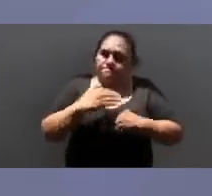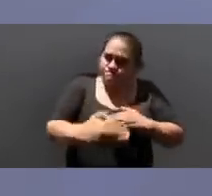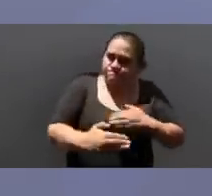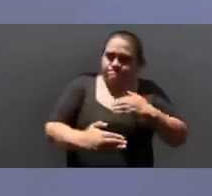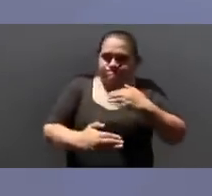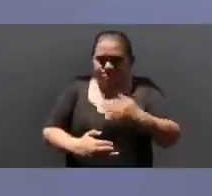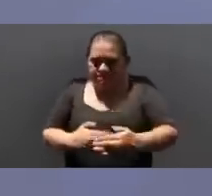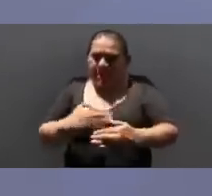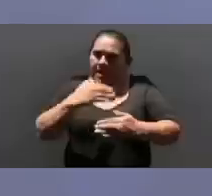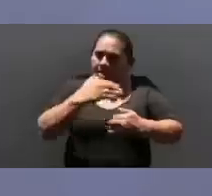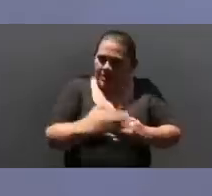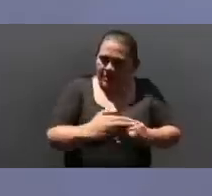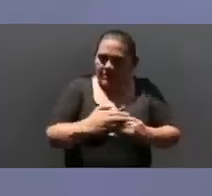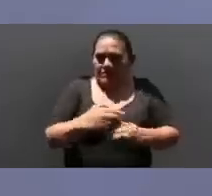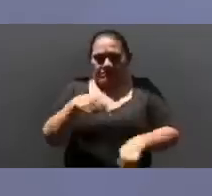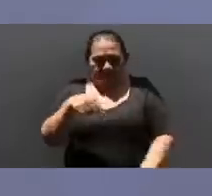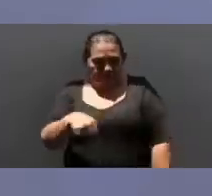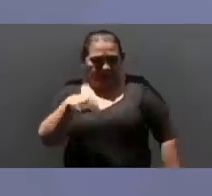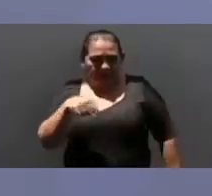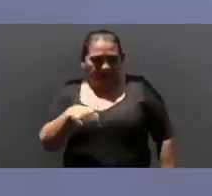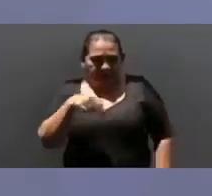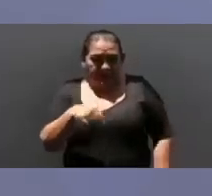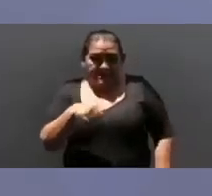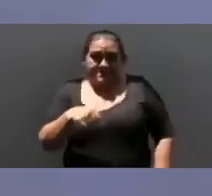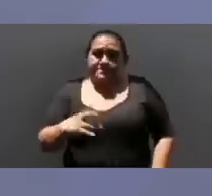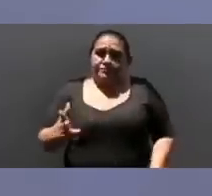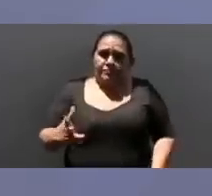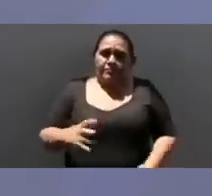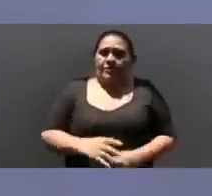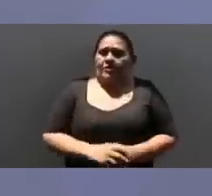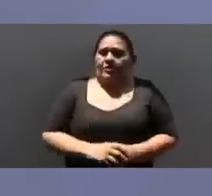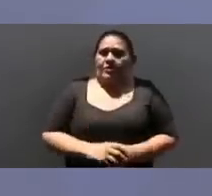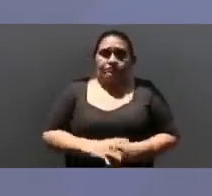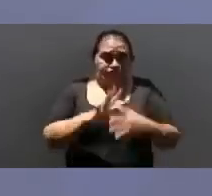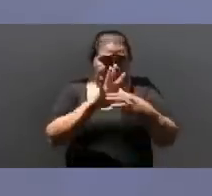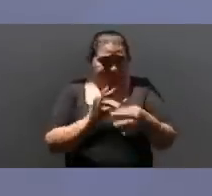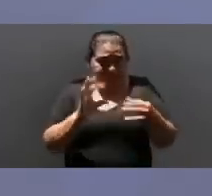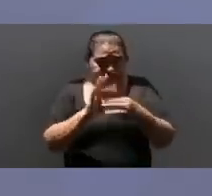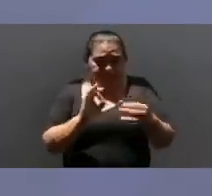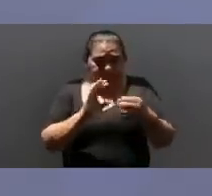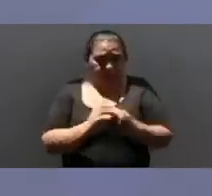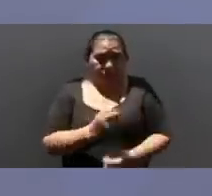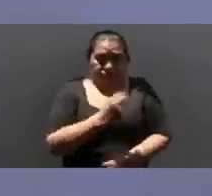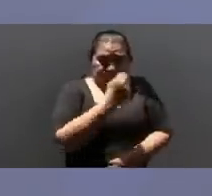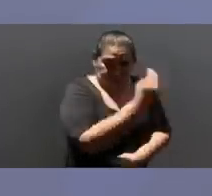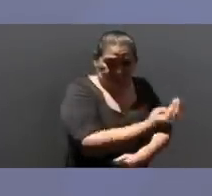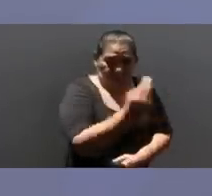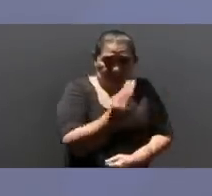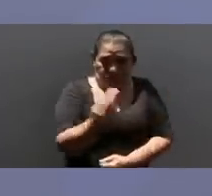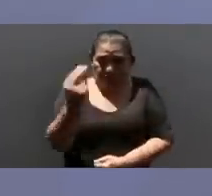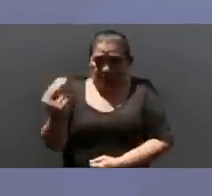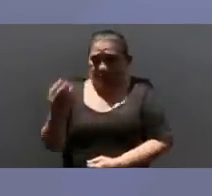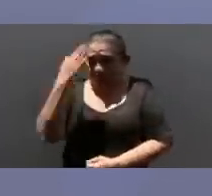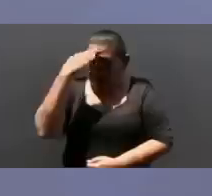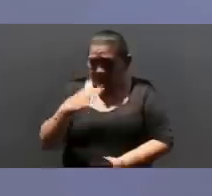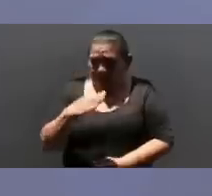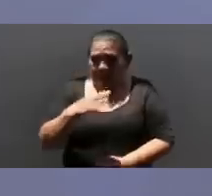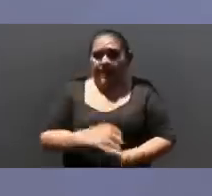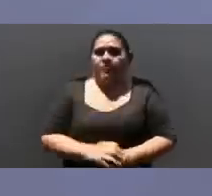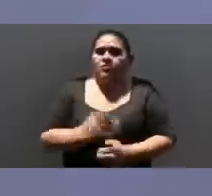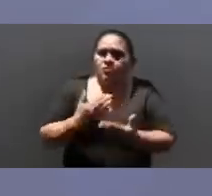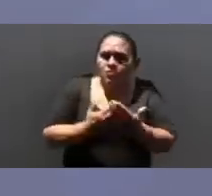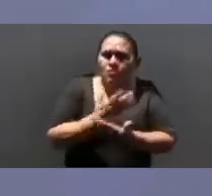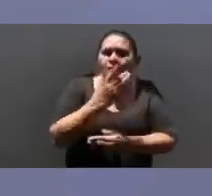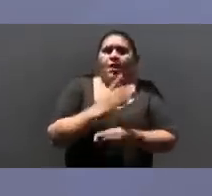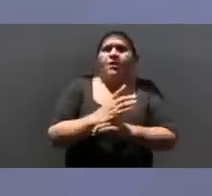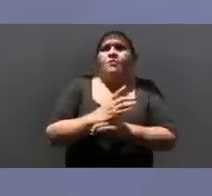Y miren, les quiero platicar, por ejemplo, que ustedes saben que estamos haciendo un nuevo sistema de transporte público, que